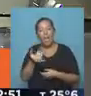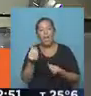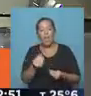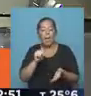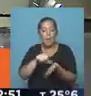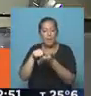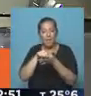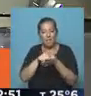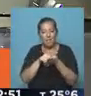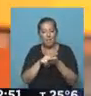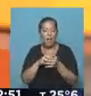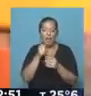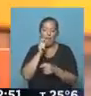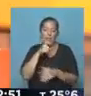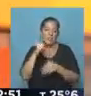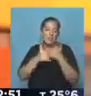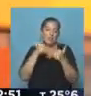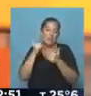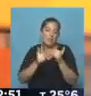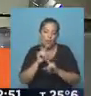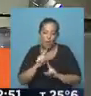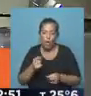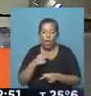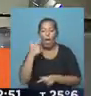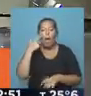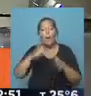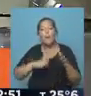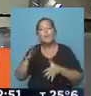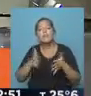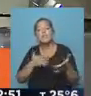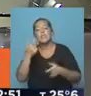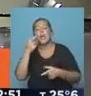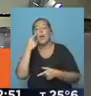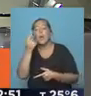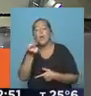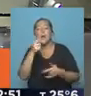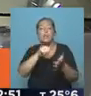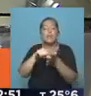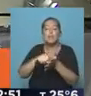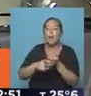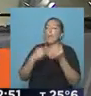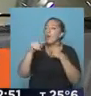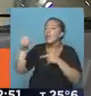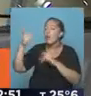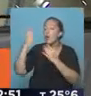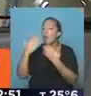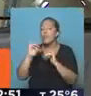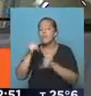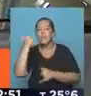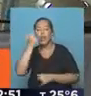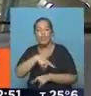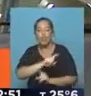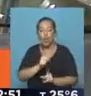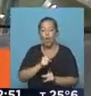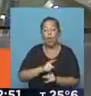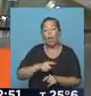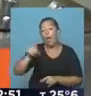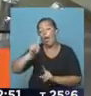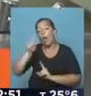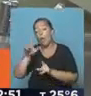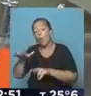tan sencillo Traducir es cierto uno a veces ve los modelos y dice Por qué si ellos pueden nosotros nos podemos y bueno lo que funciona en un lugar a veces no funciona en otro